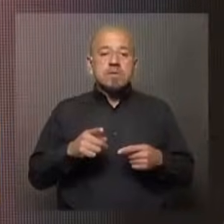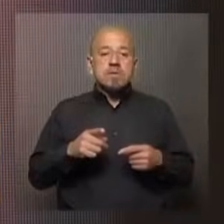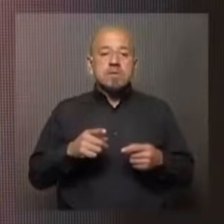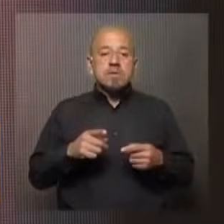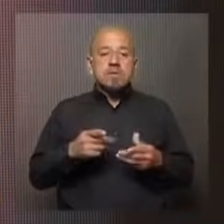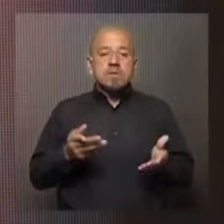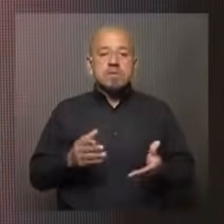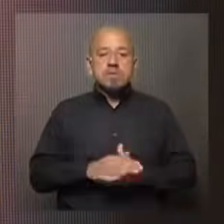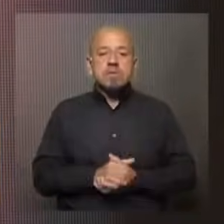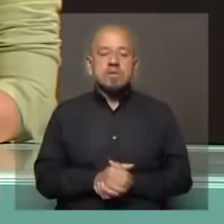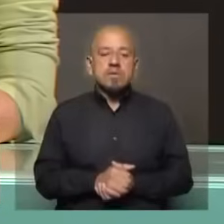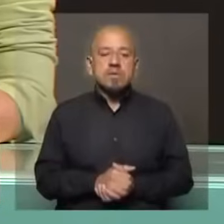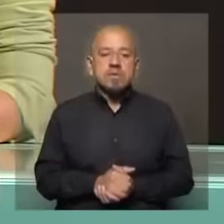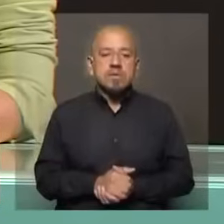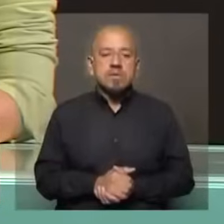Sí.